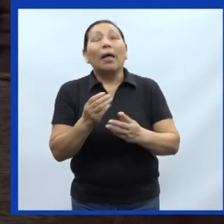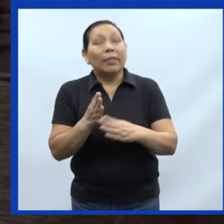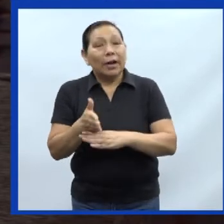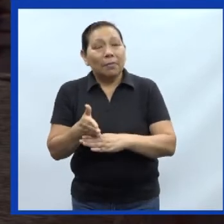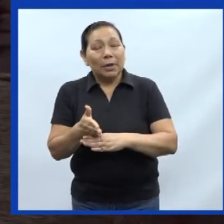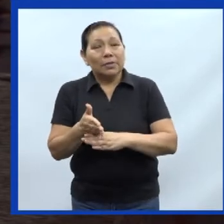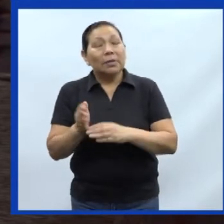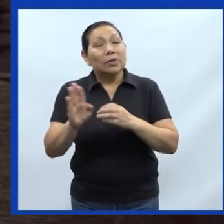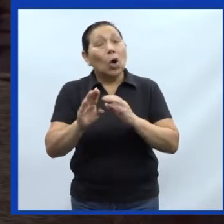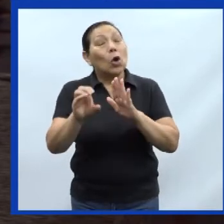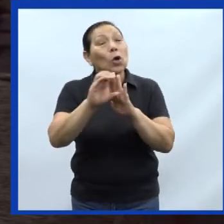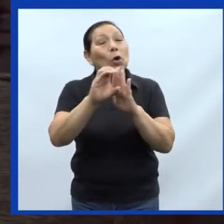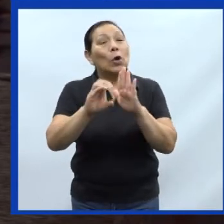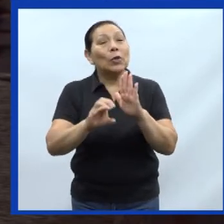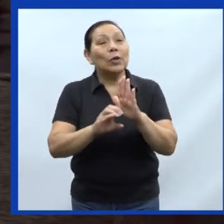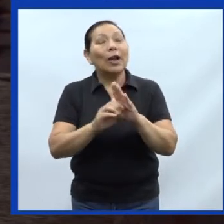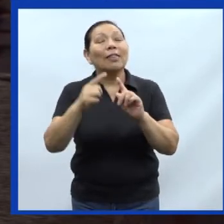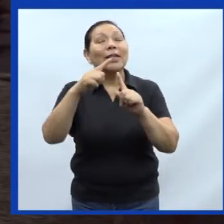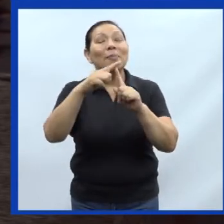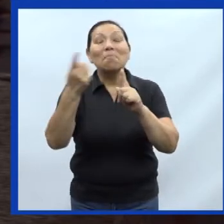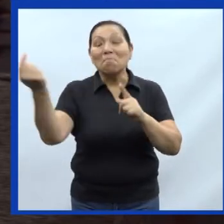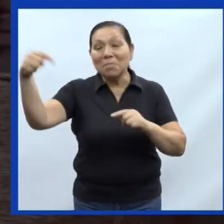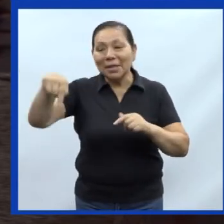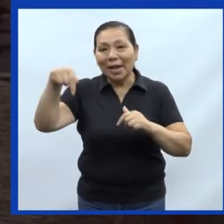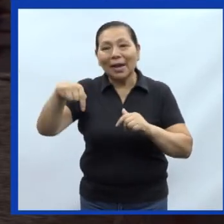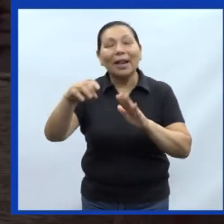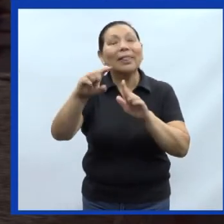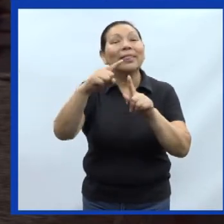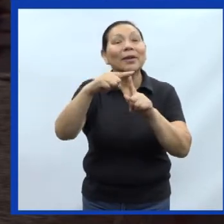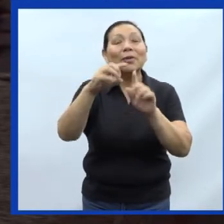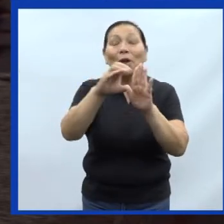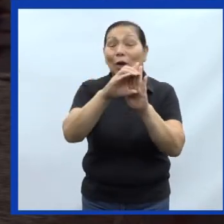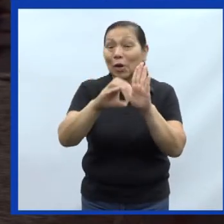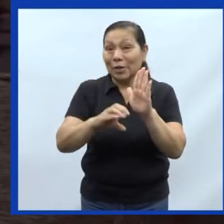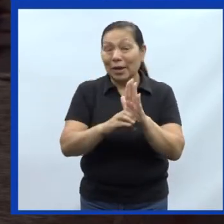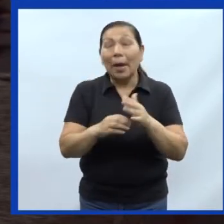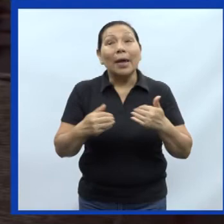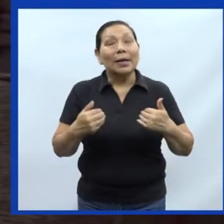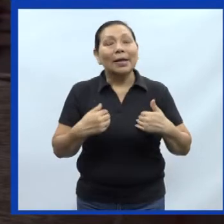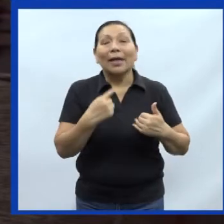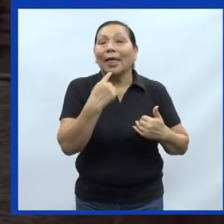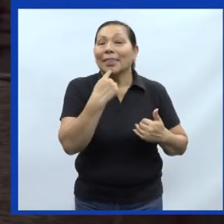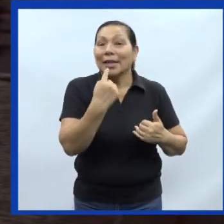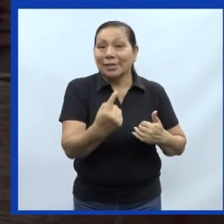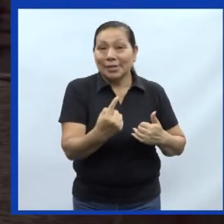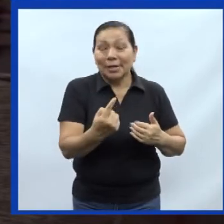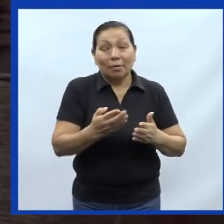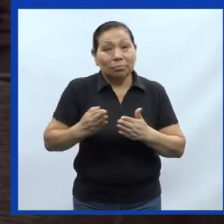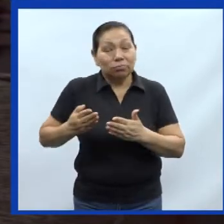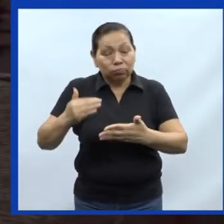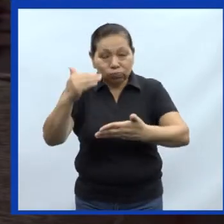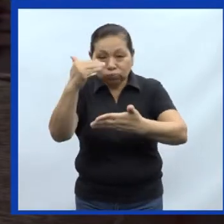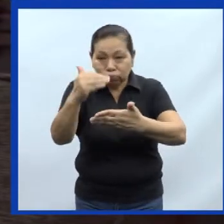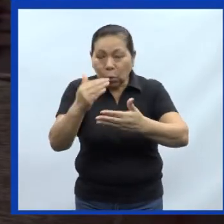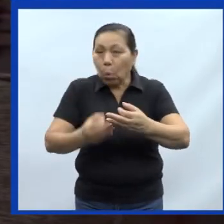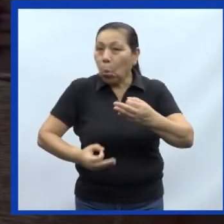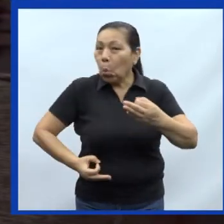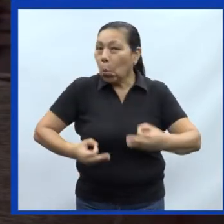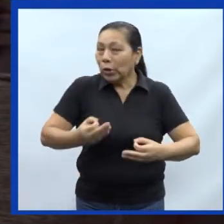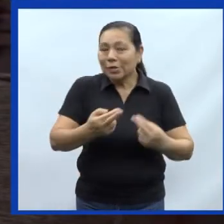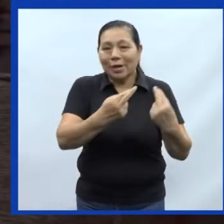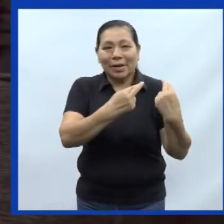del recurso de agravio constitucional al Tribunal Constitucional. Es importante tener presente que el recorrido por el Poder Judicial